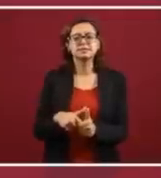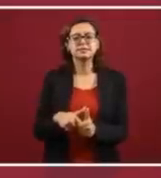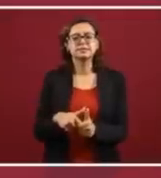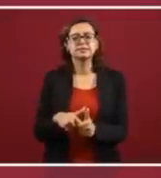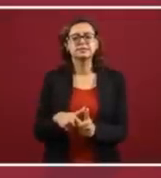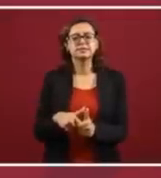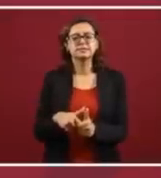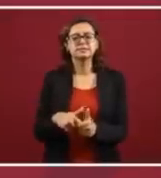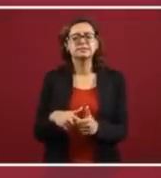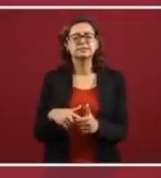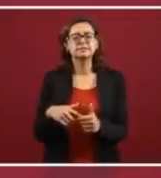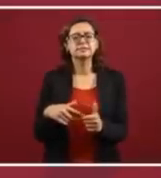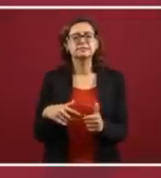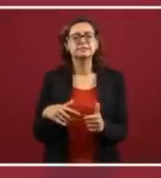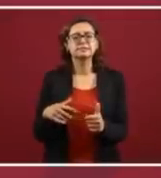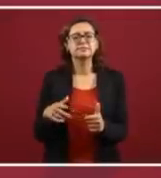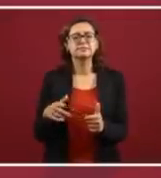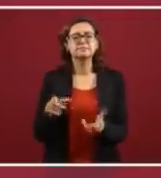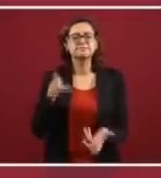que